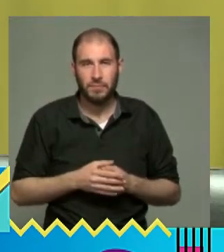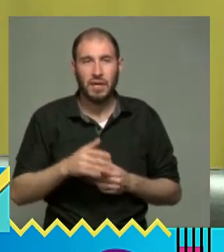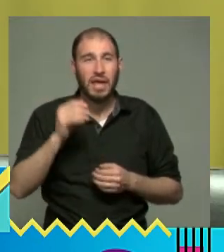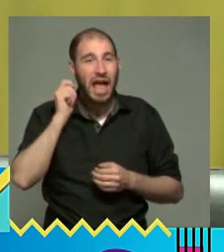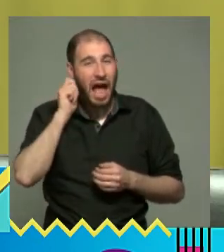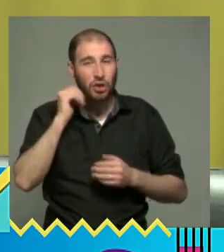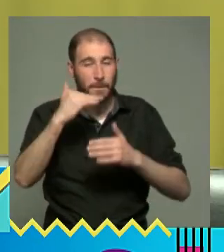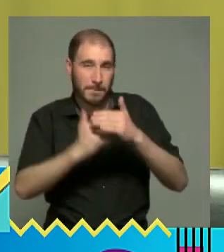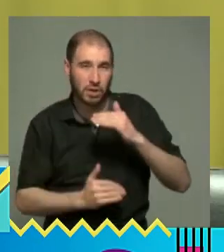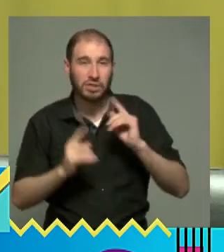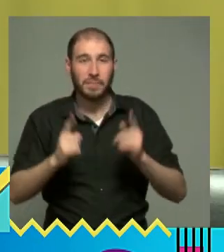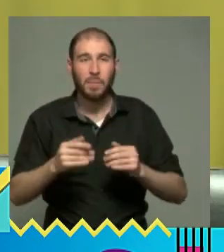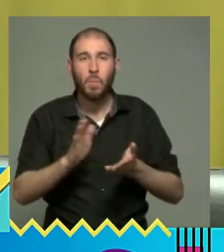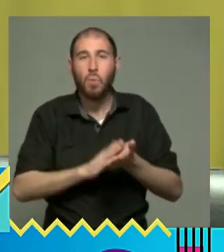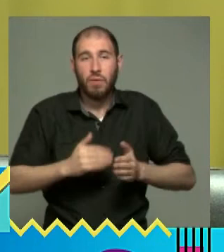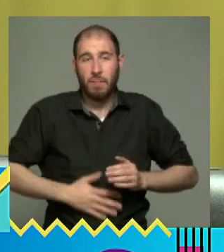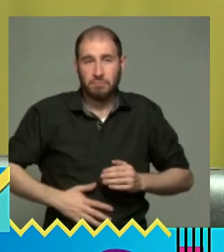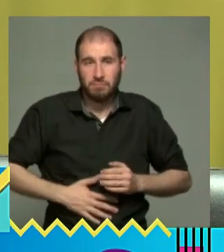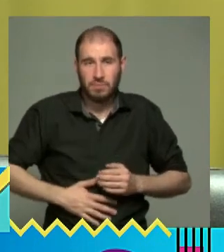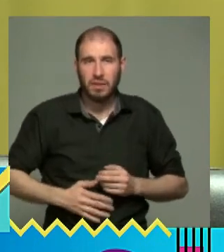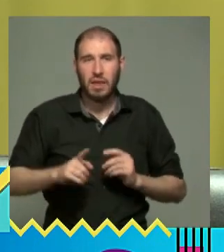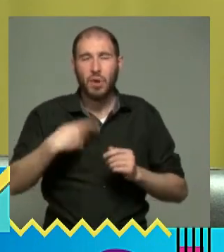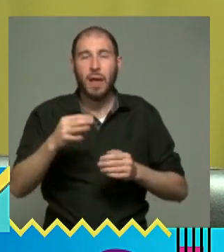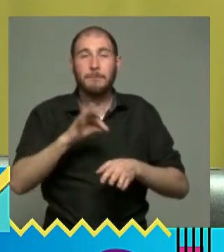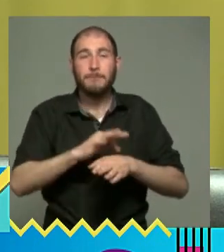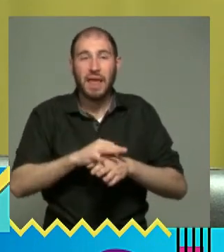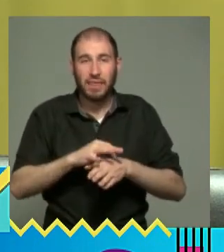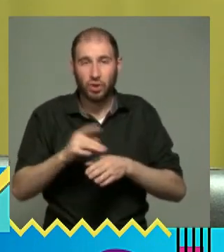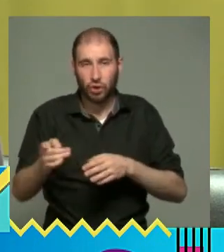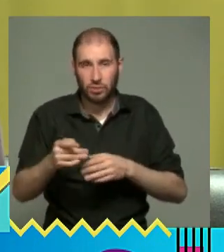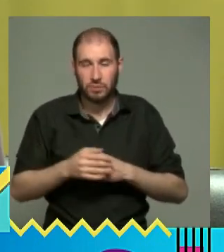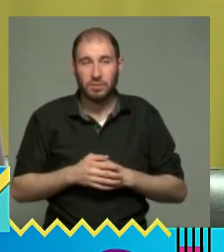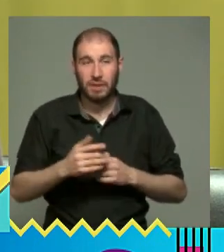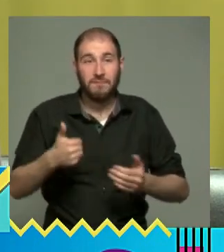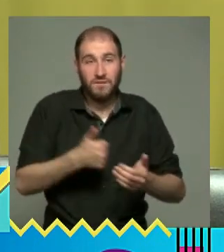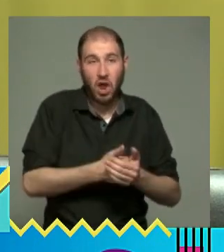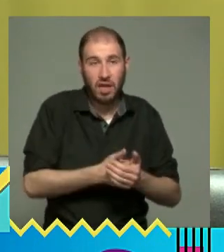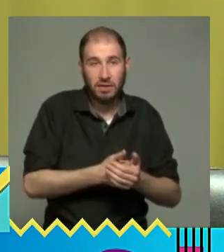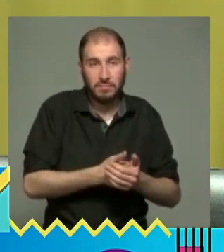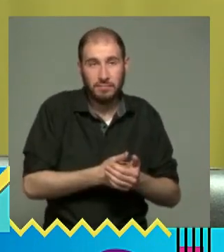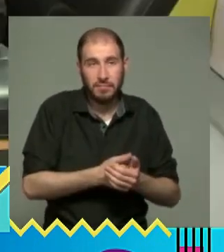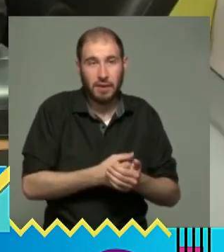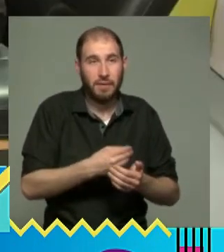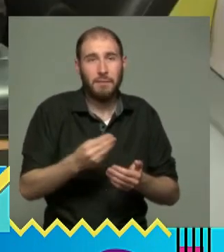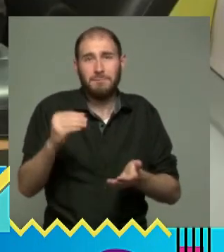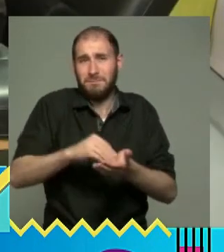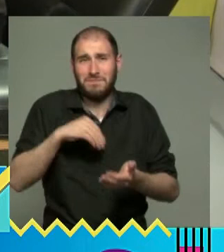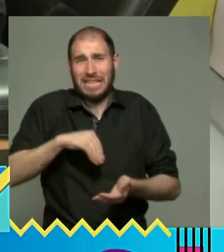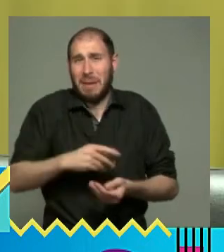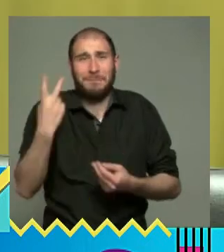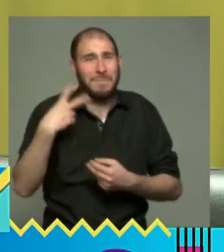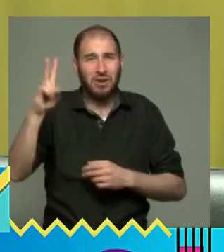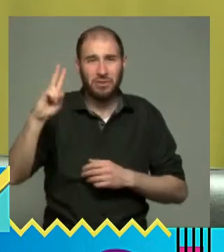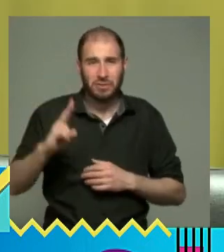menor, también le va a hacer un examen ginecológico el PPMI y luego el forense. O sea, encima que es violada, Revictimización total. revictimización total.